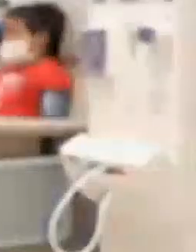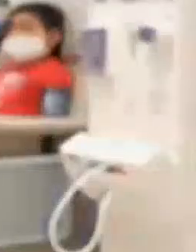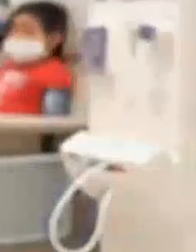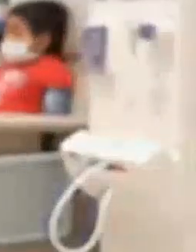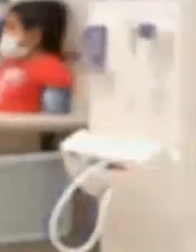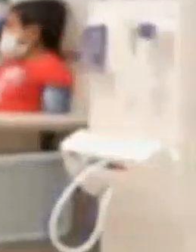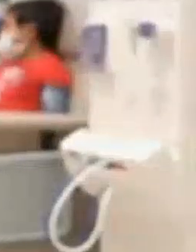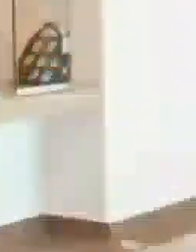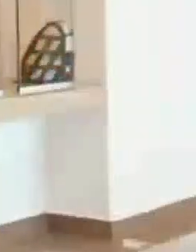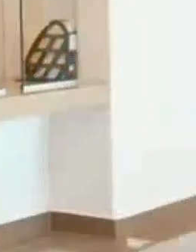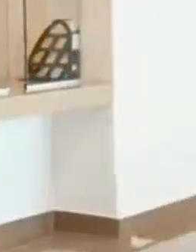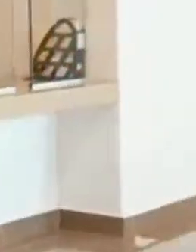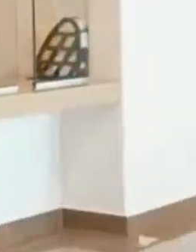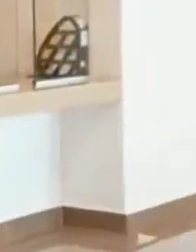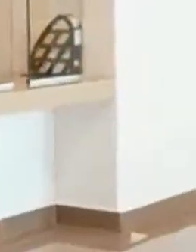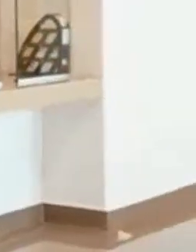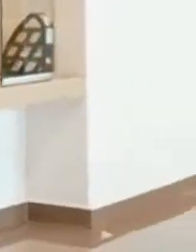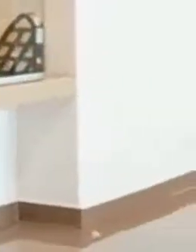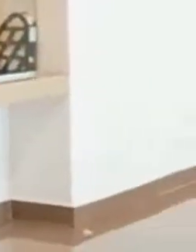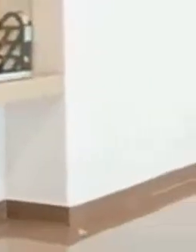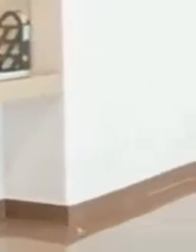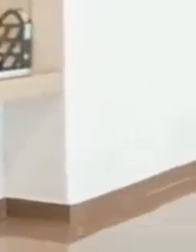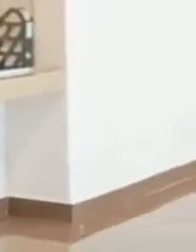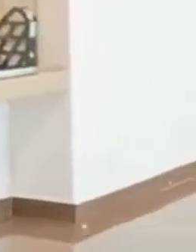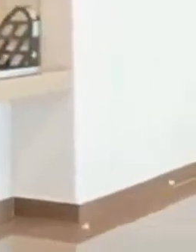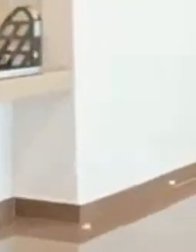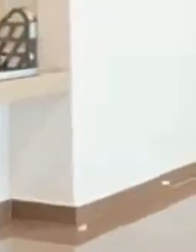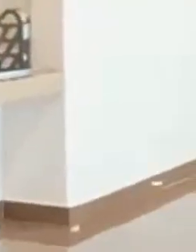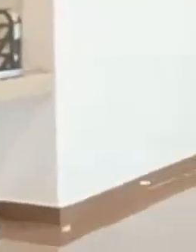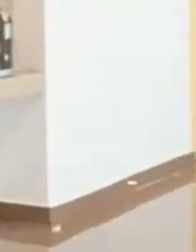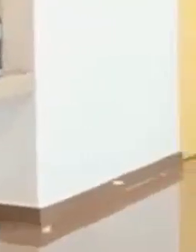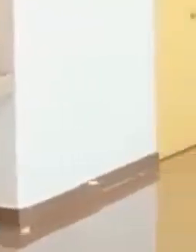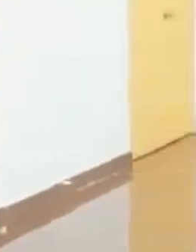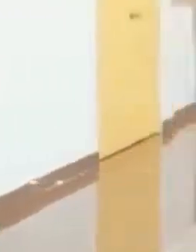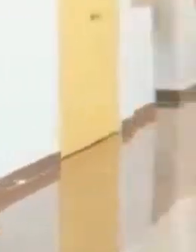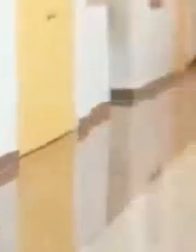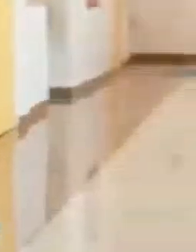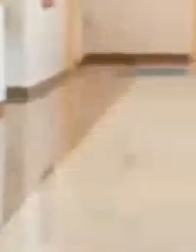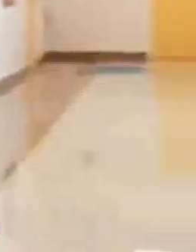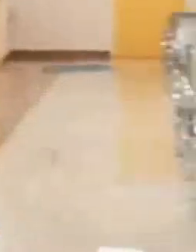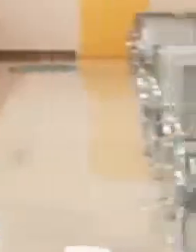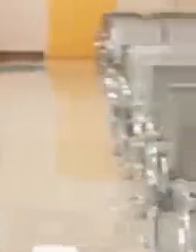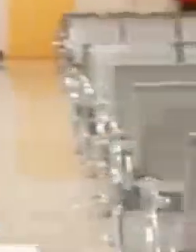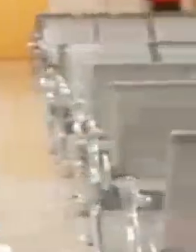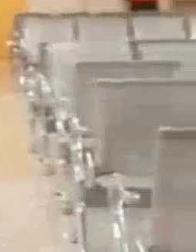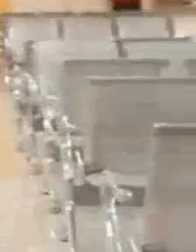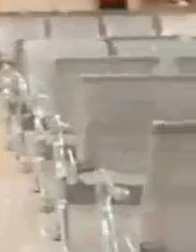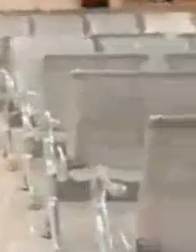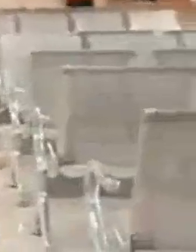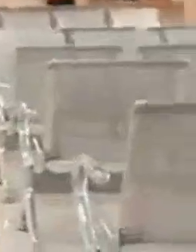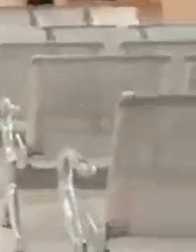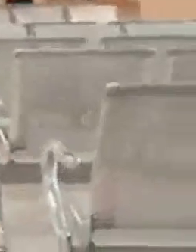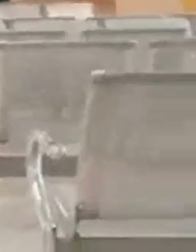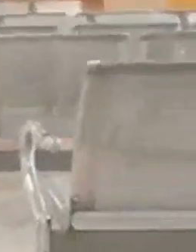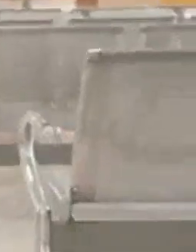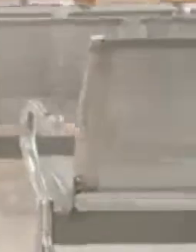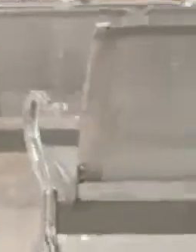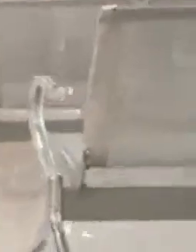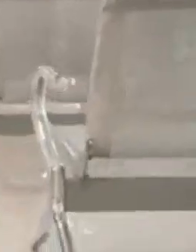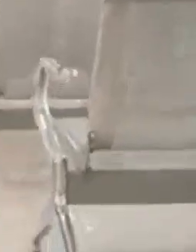después hemodiálisis. Ya va a ser años que él ya no se hospitaliza, venimos nada más a su procedimiento y salimos y nos vamos a